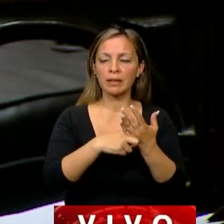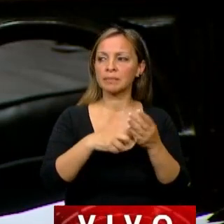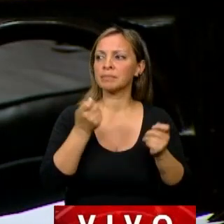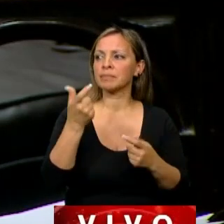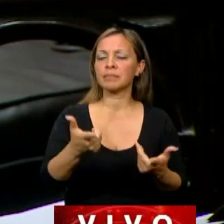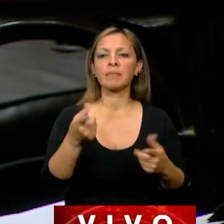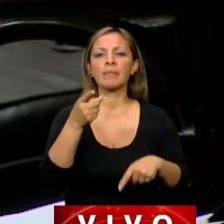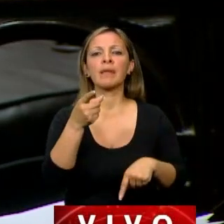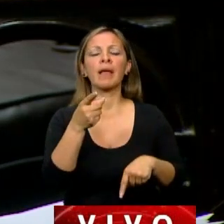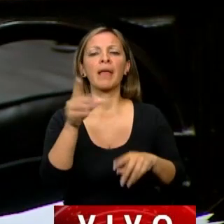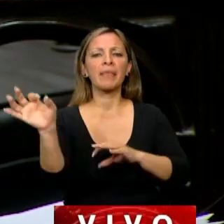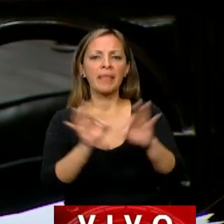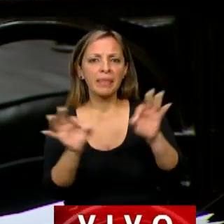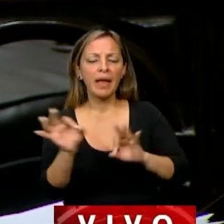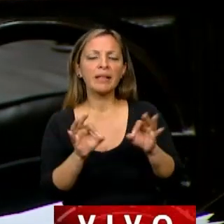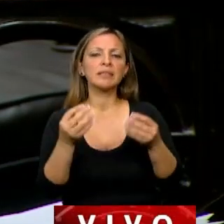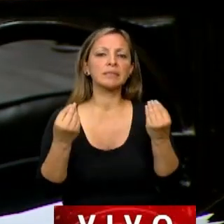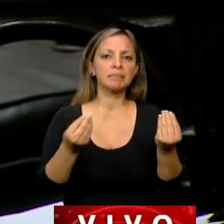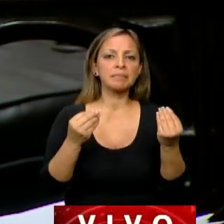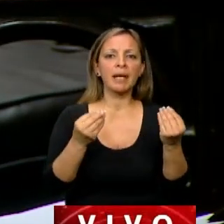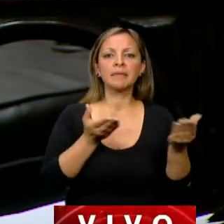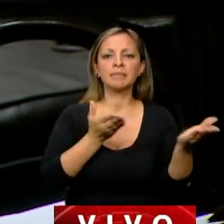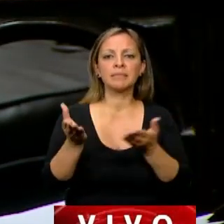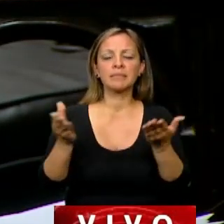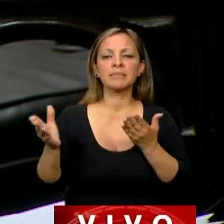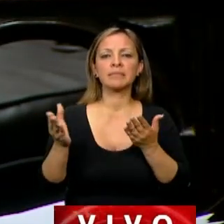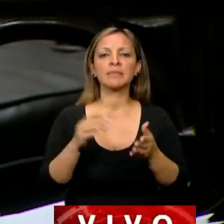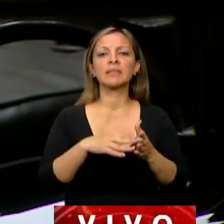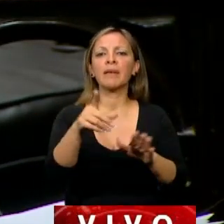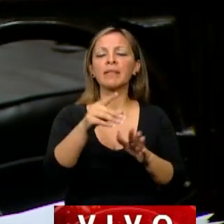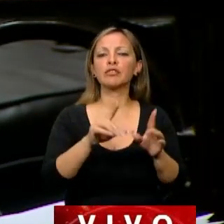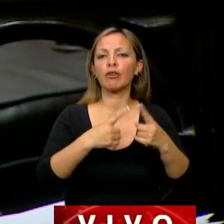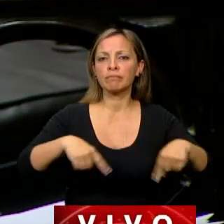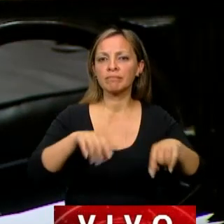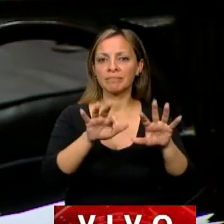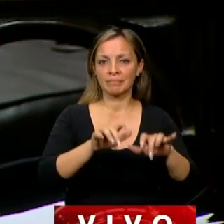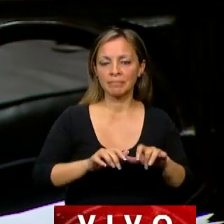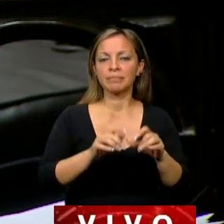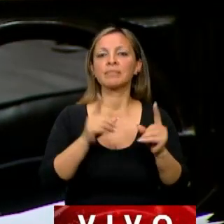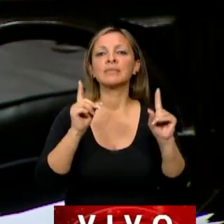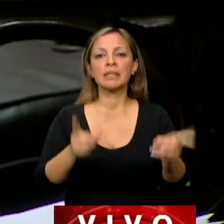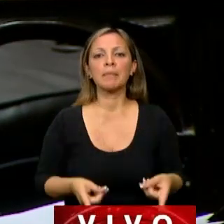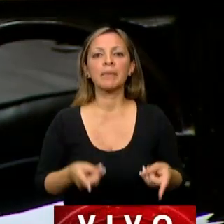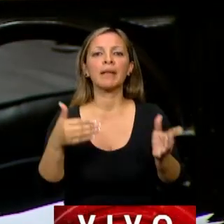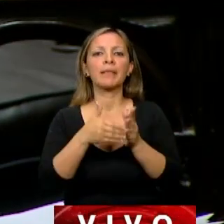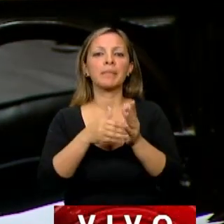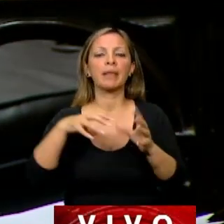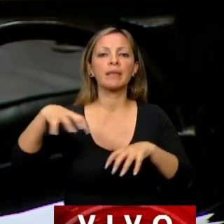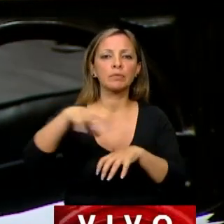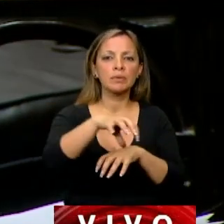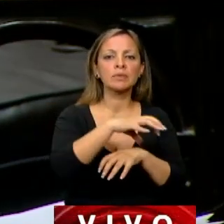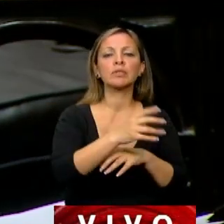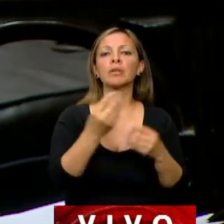comercio electrónico y otros servicios digitales cuya prestación se realiza en la condición se mantiene